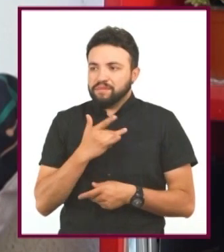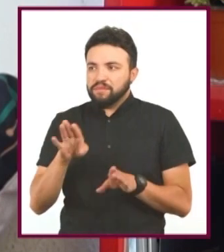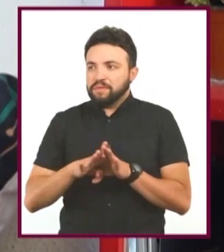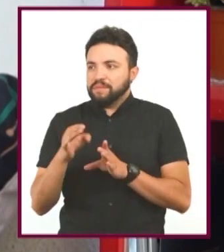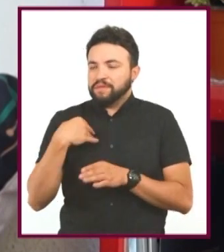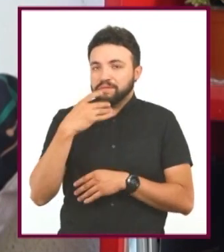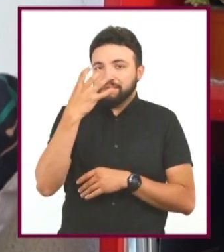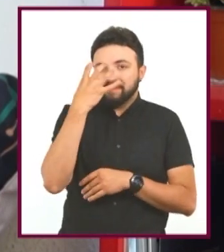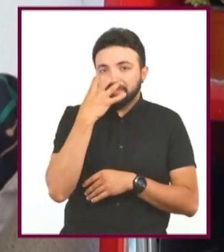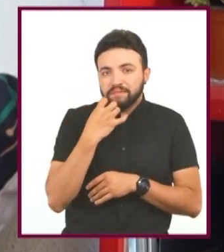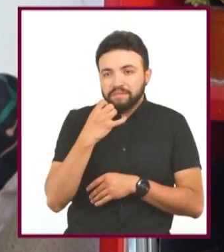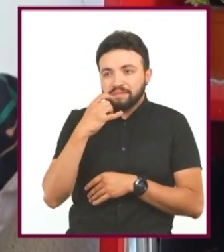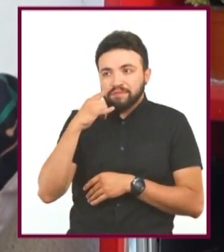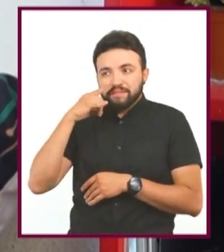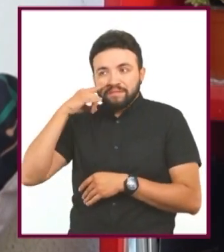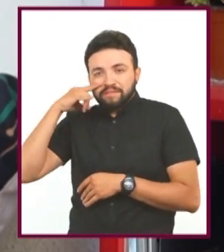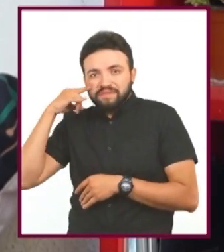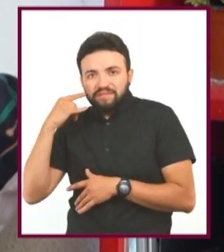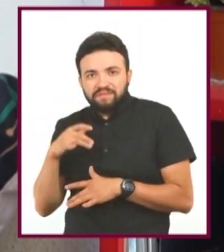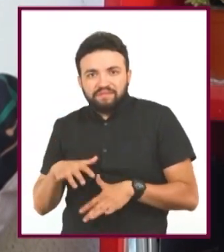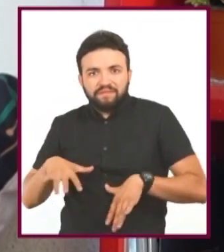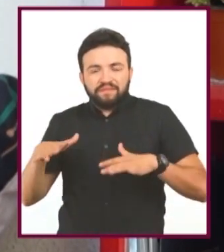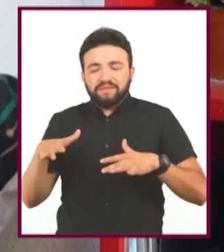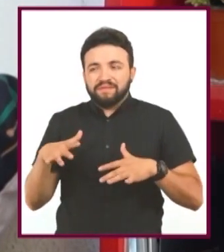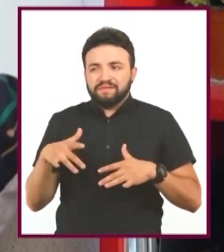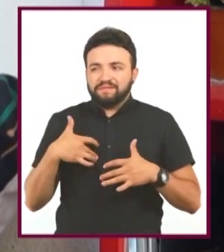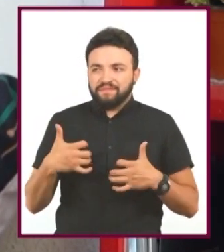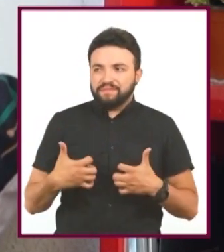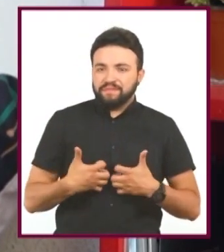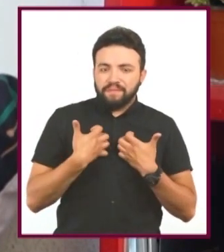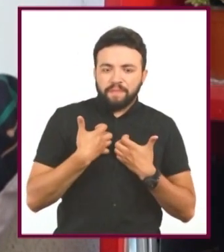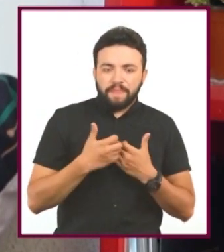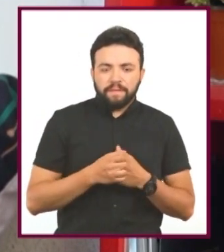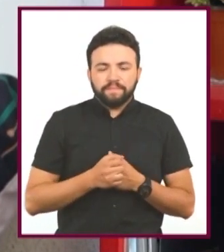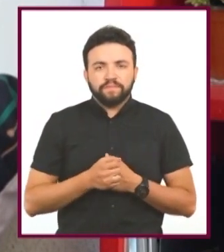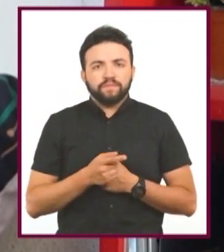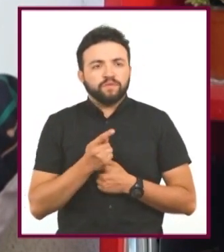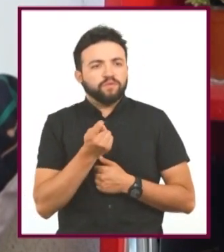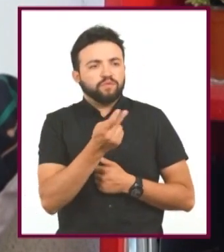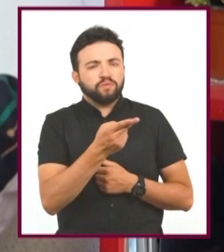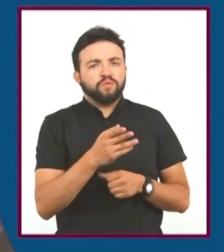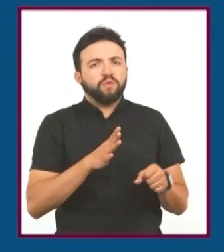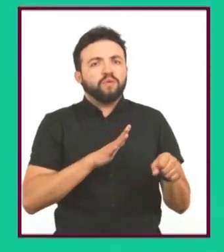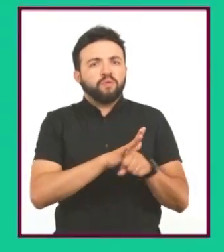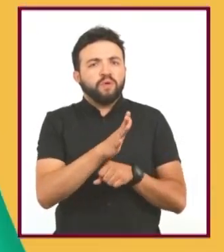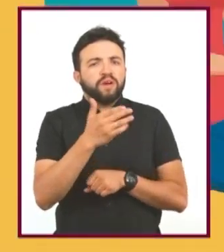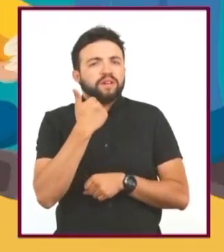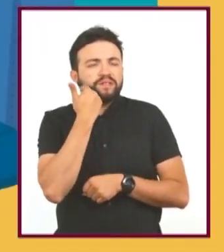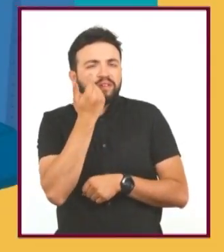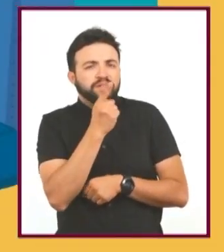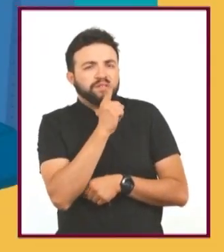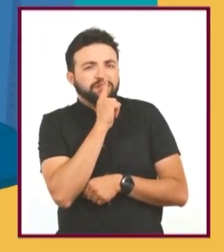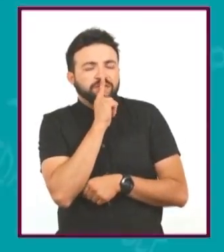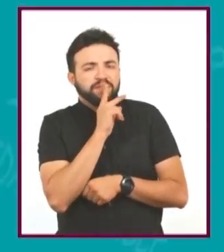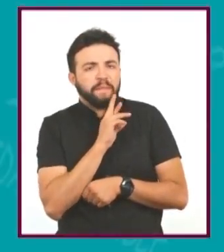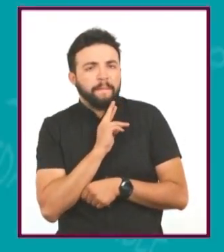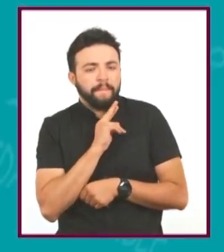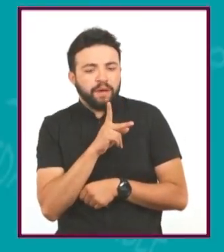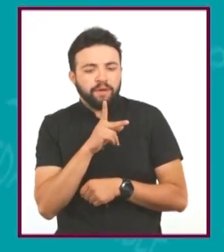tristes y hasta de mal humor. ¿Y tú? ¿Qué tipo de silencio prefieres?